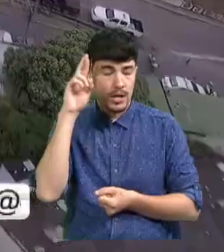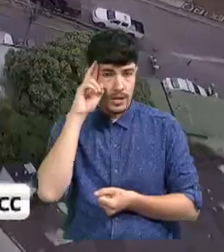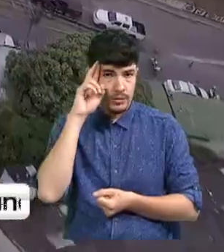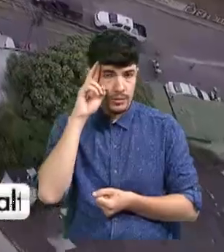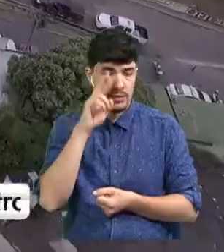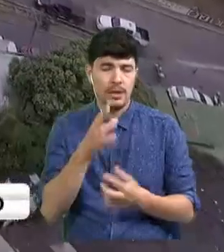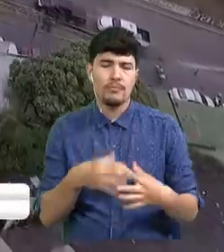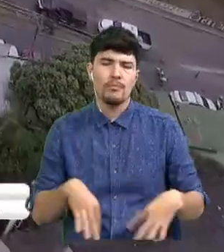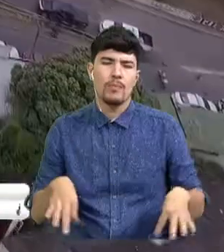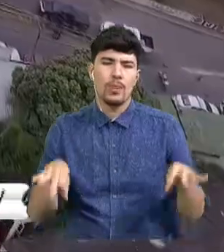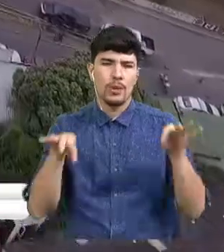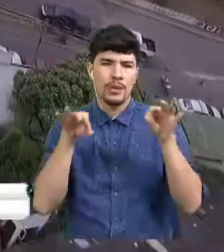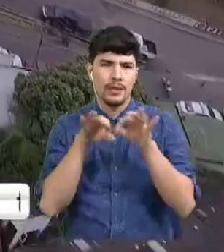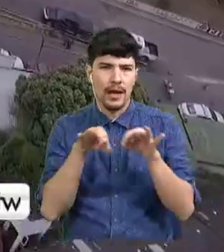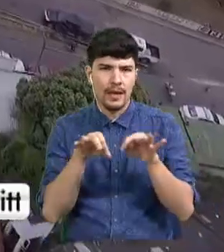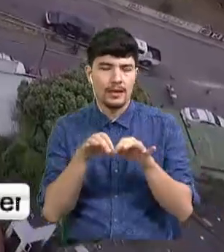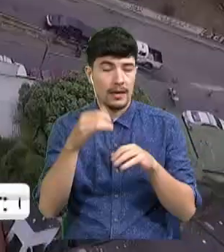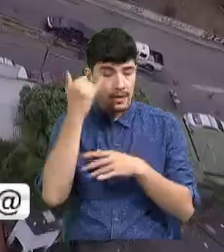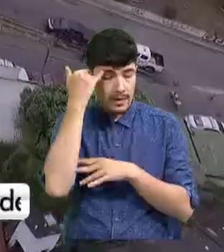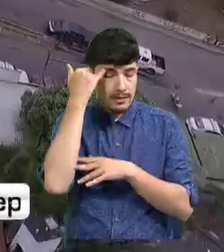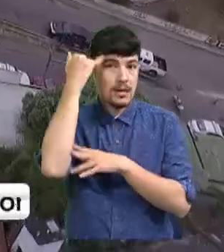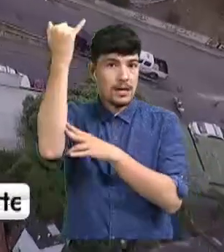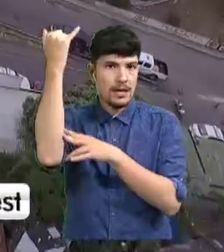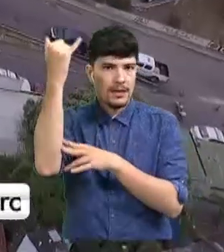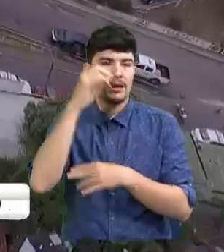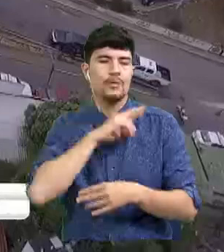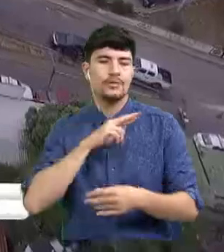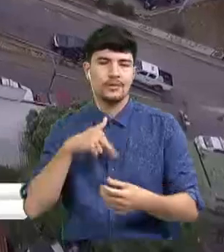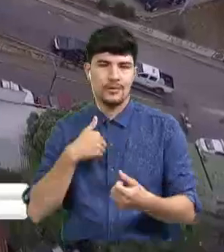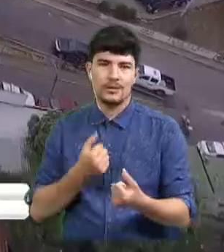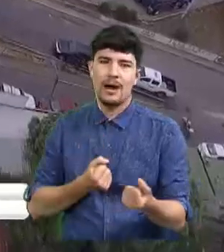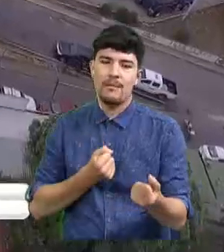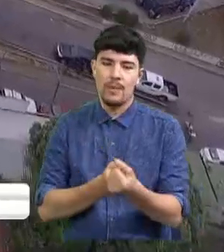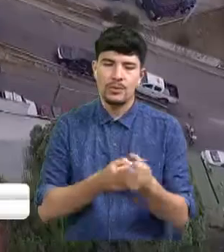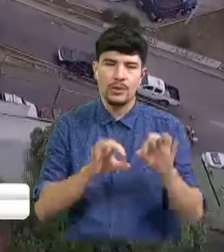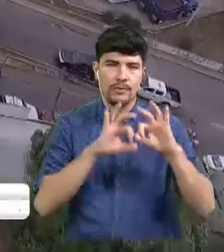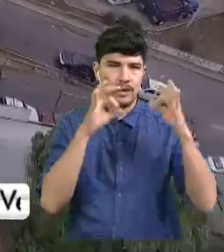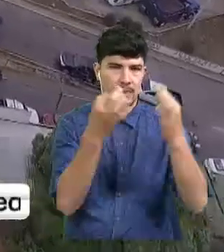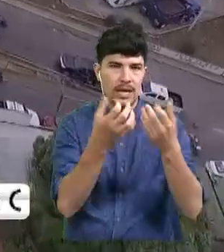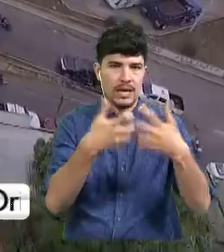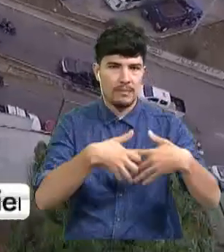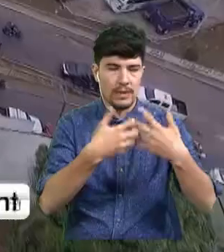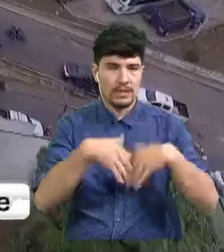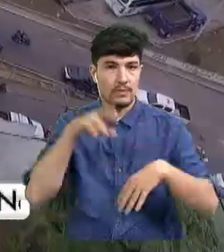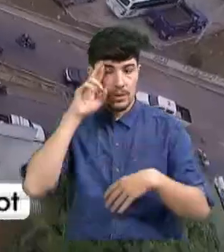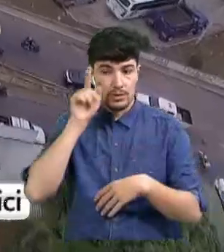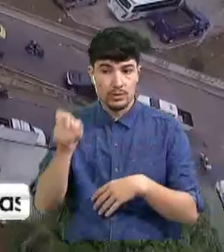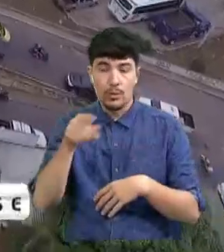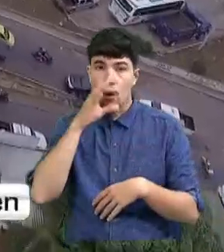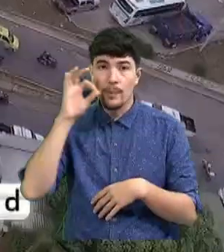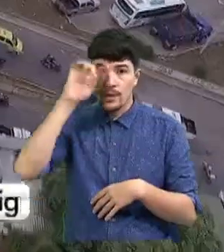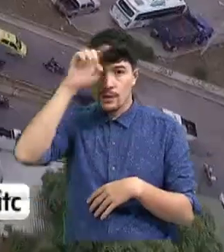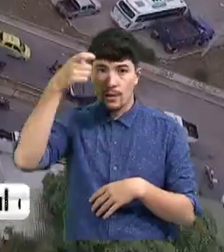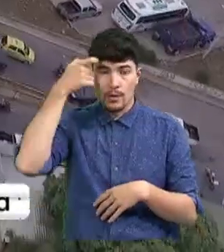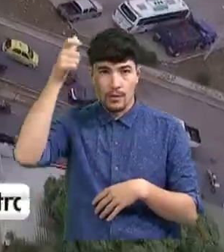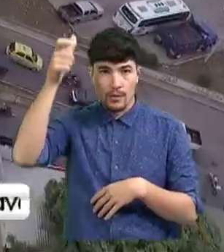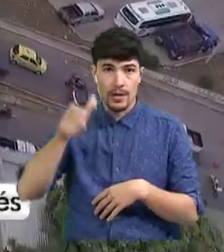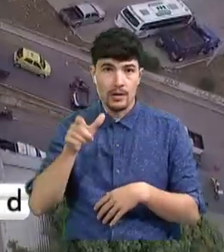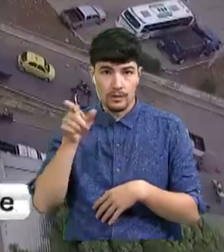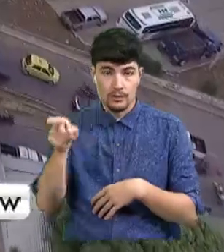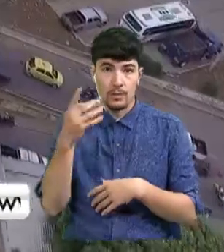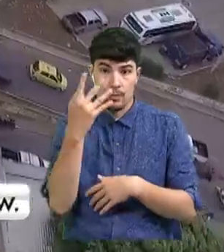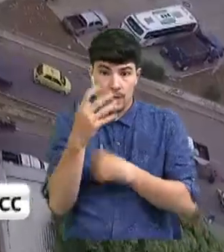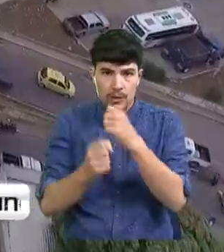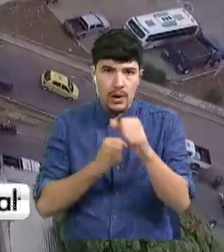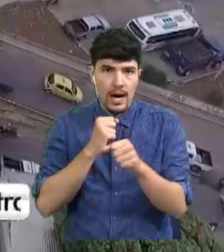es extremadamente inteligente hacer estas inversiones. Por eso nuestro gobernador se ha propuesto en sus 4 años